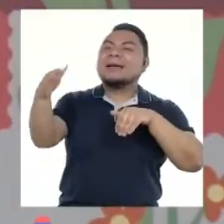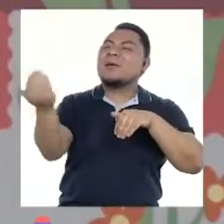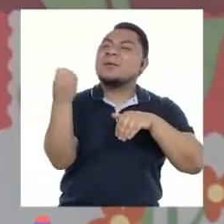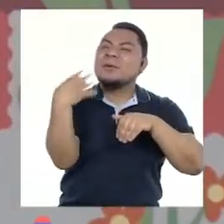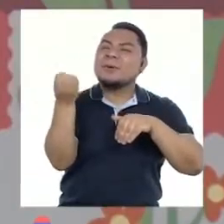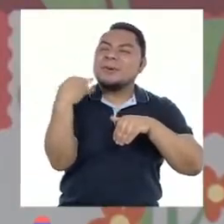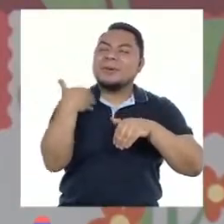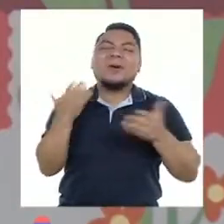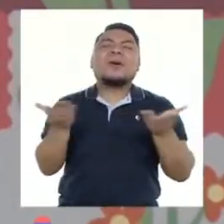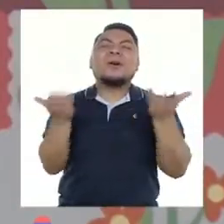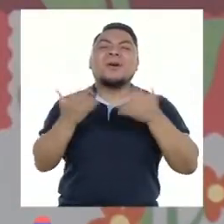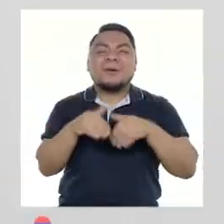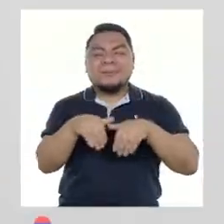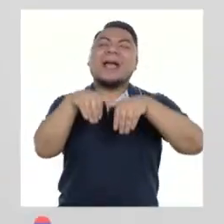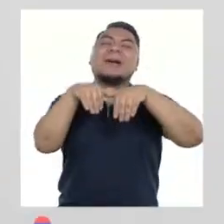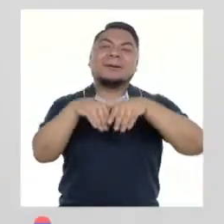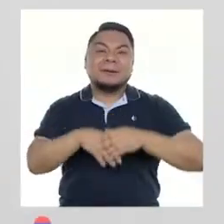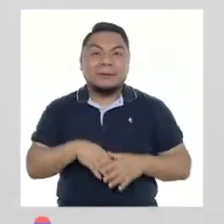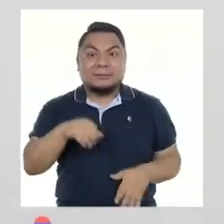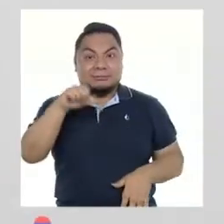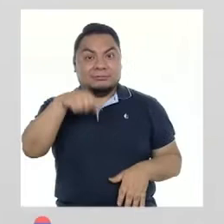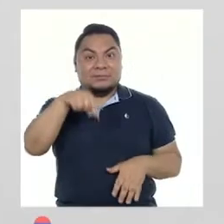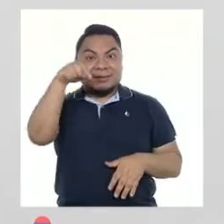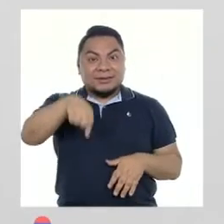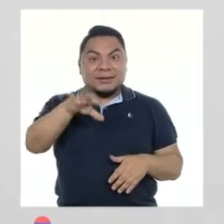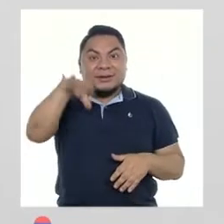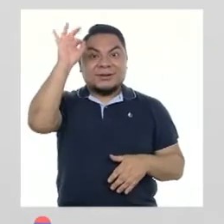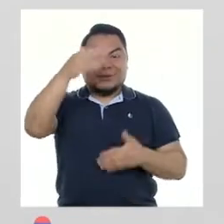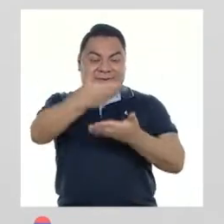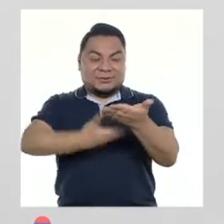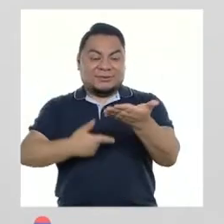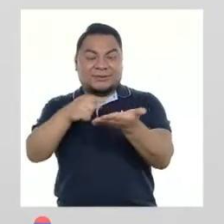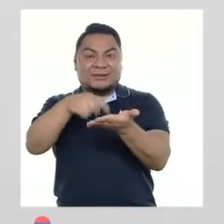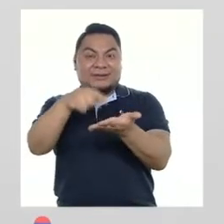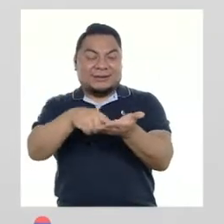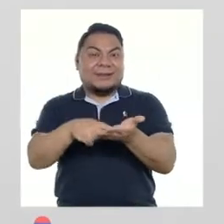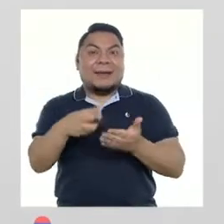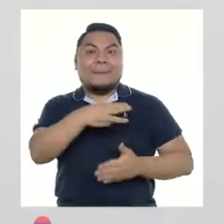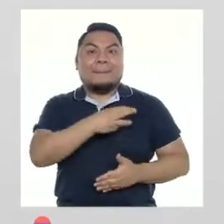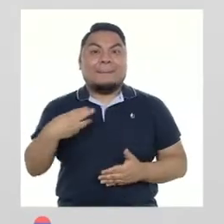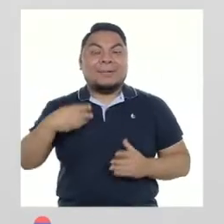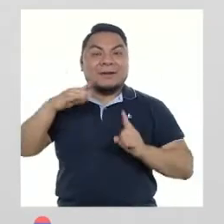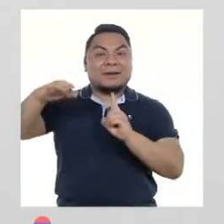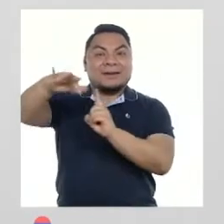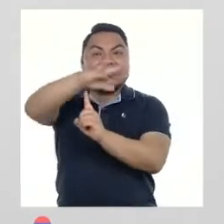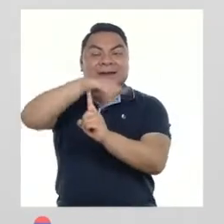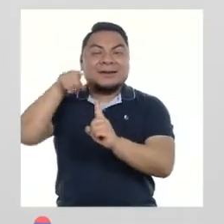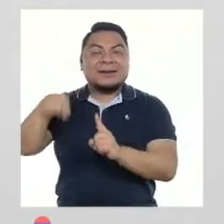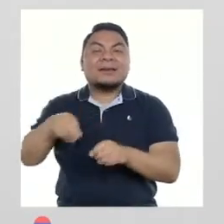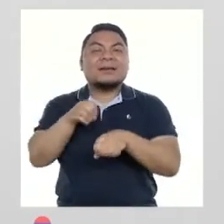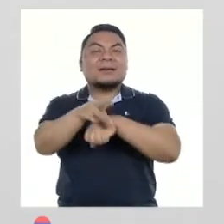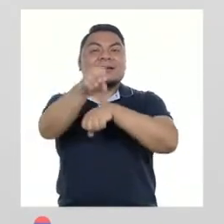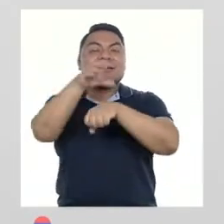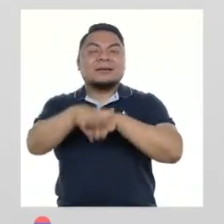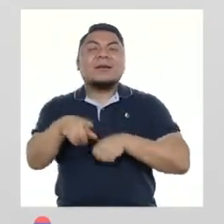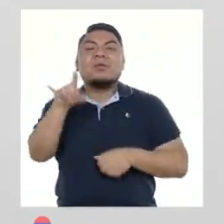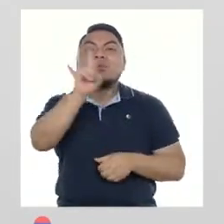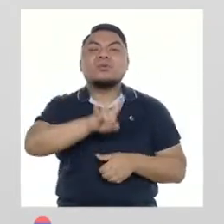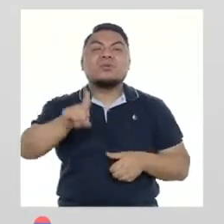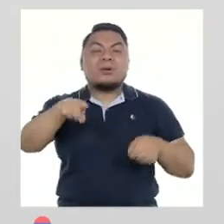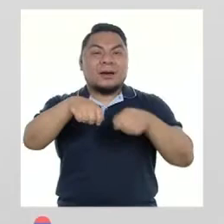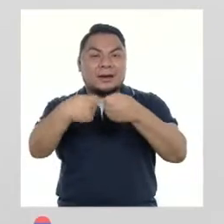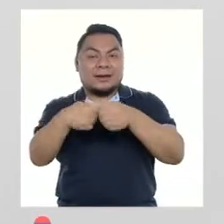¡Cuéntanos! ¡Cuéntanos! Encontré unos afiches del Ministerio del Ambiente donde nos recomiendan evitar usar el